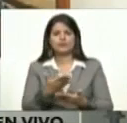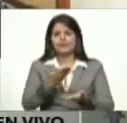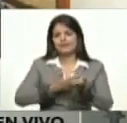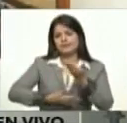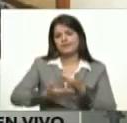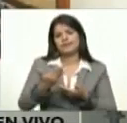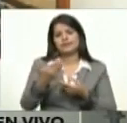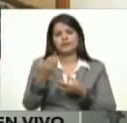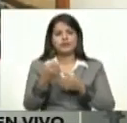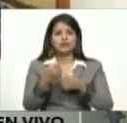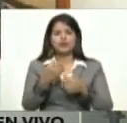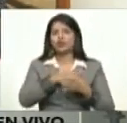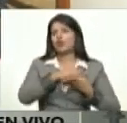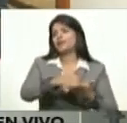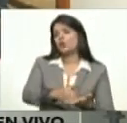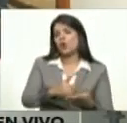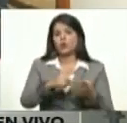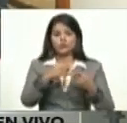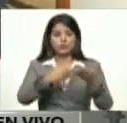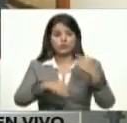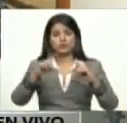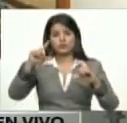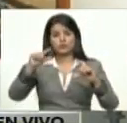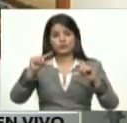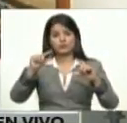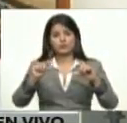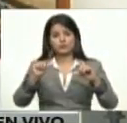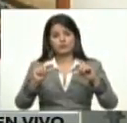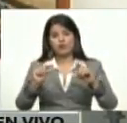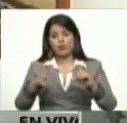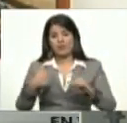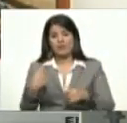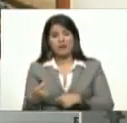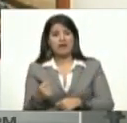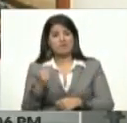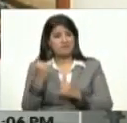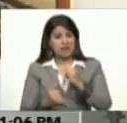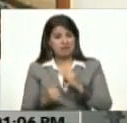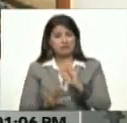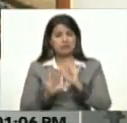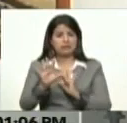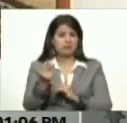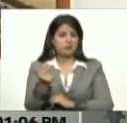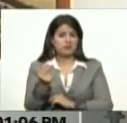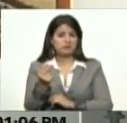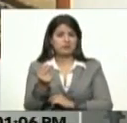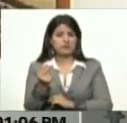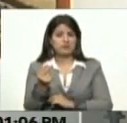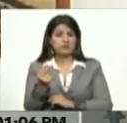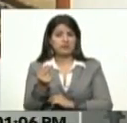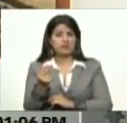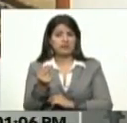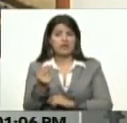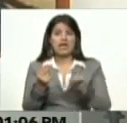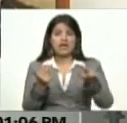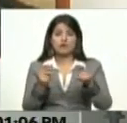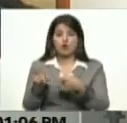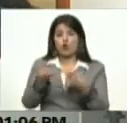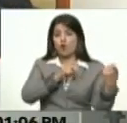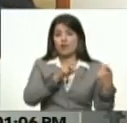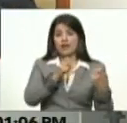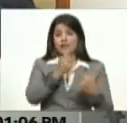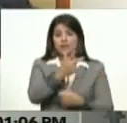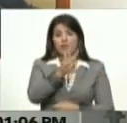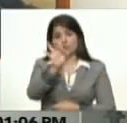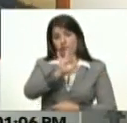fiscal esos 100 bolívares y lo pueden bajar hasta 13, 15 bolívares. Y entonces se cobra el 34% de 13 o 15